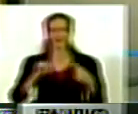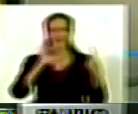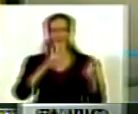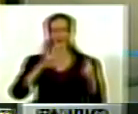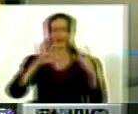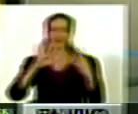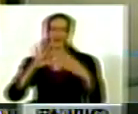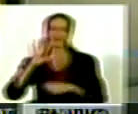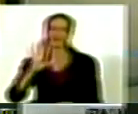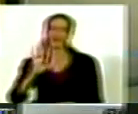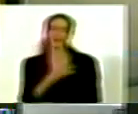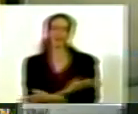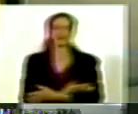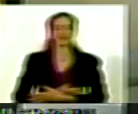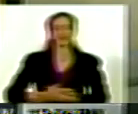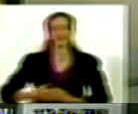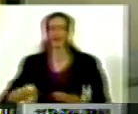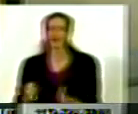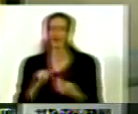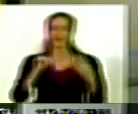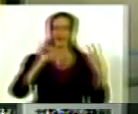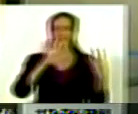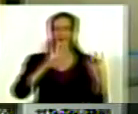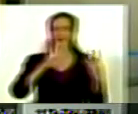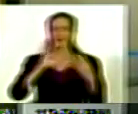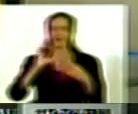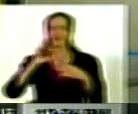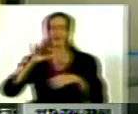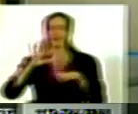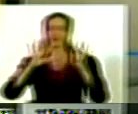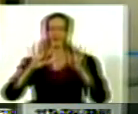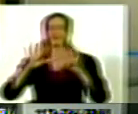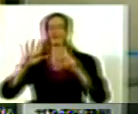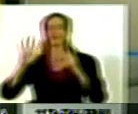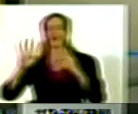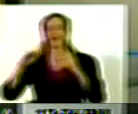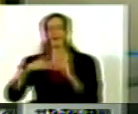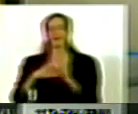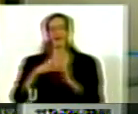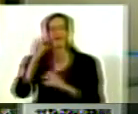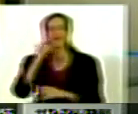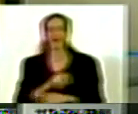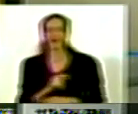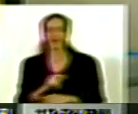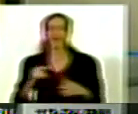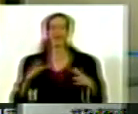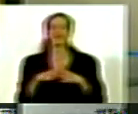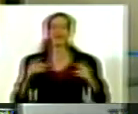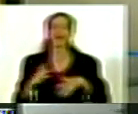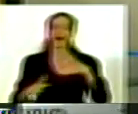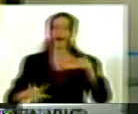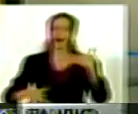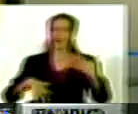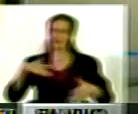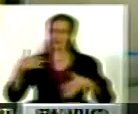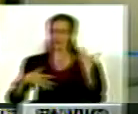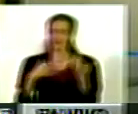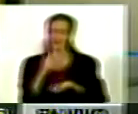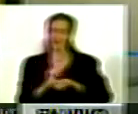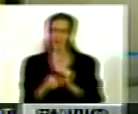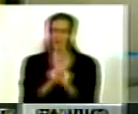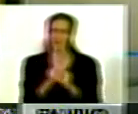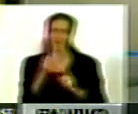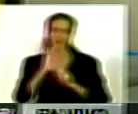695.996.000 bolívares para todas las actividades